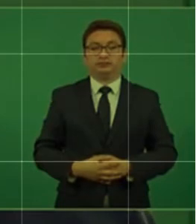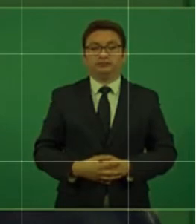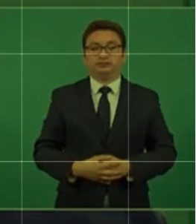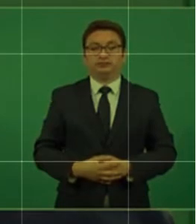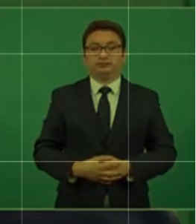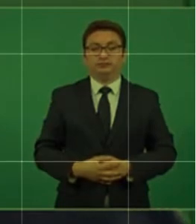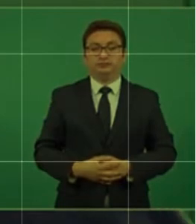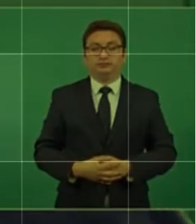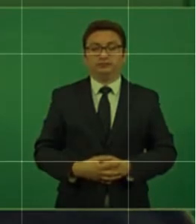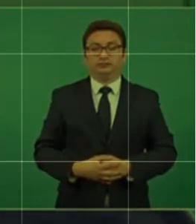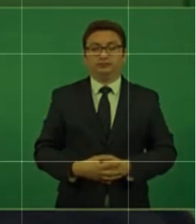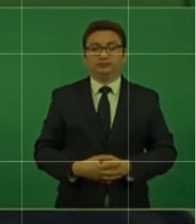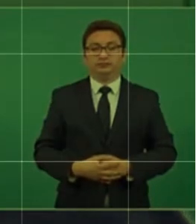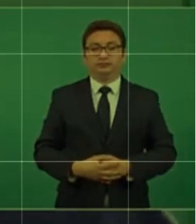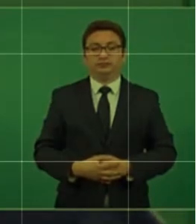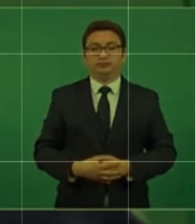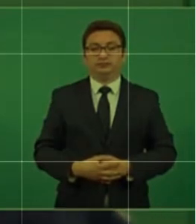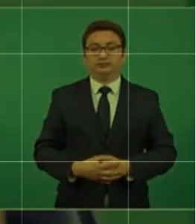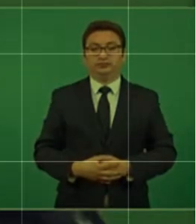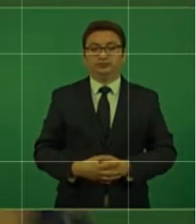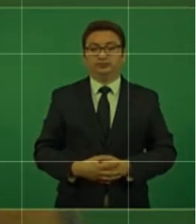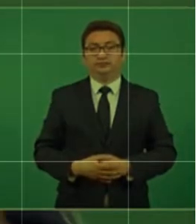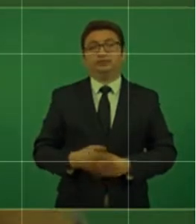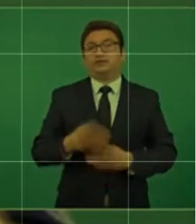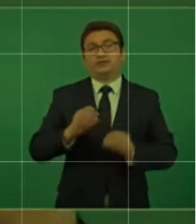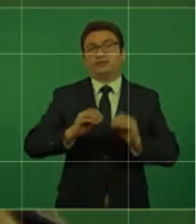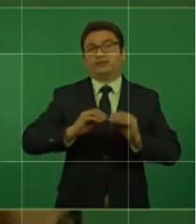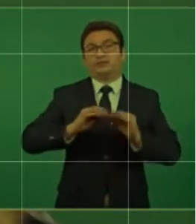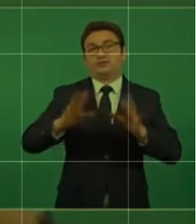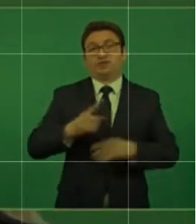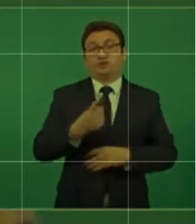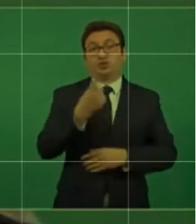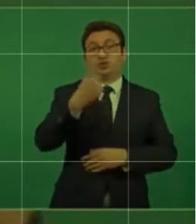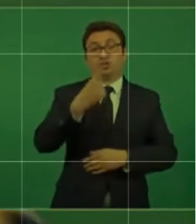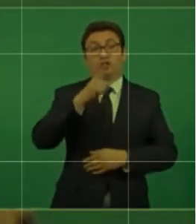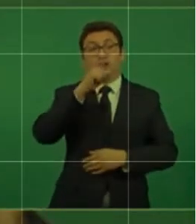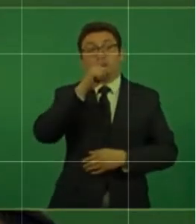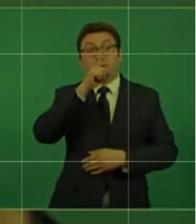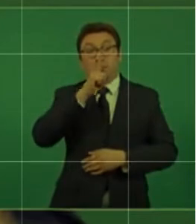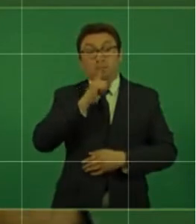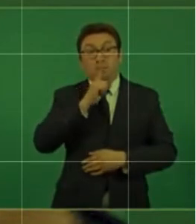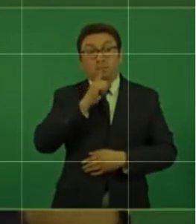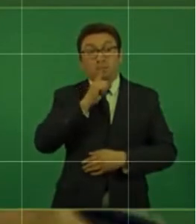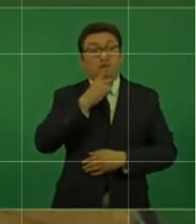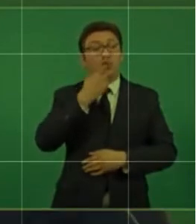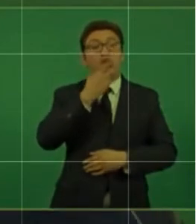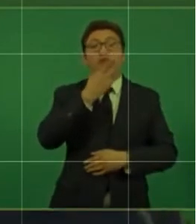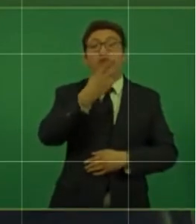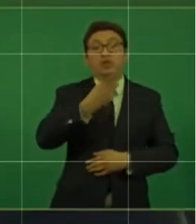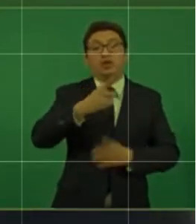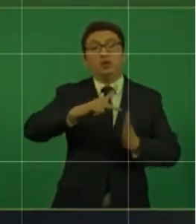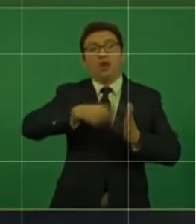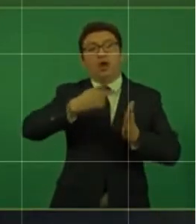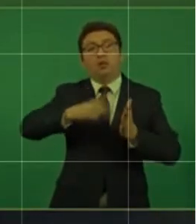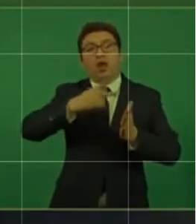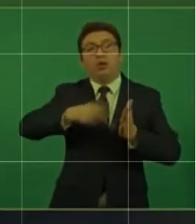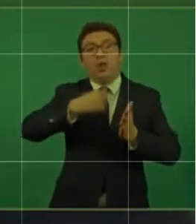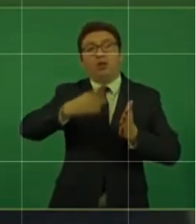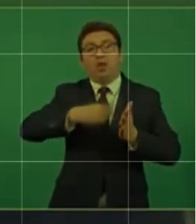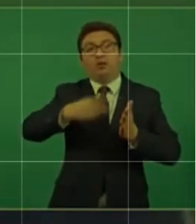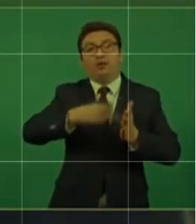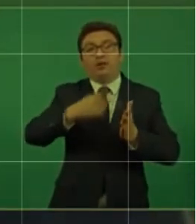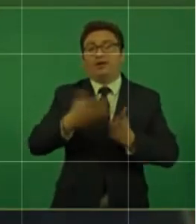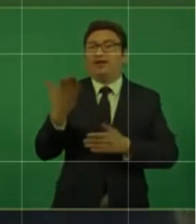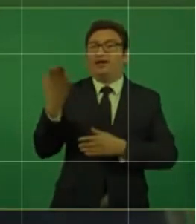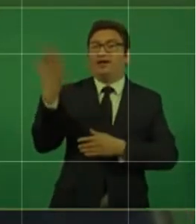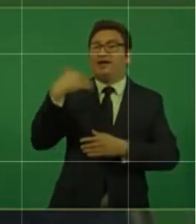Es Goebbels. Una mentira que se repite muchas veces, decía el propagandista